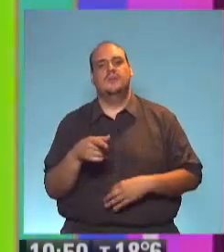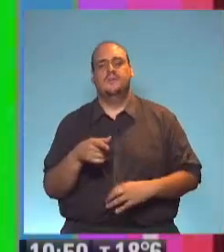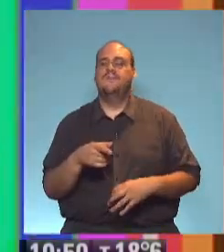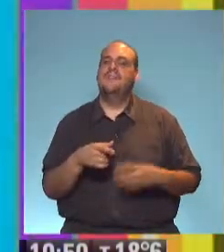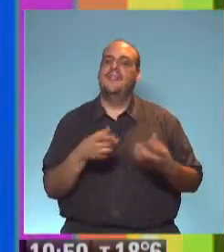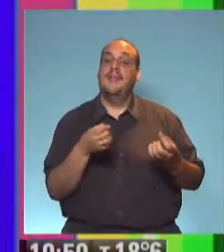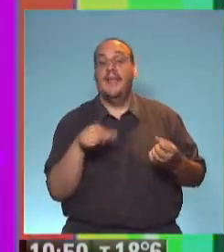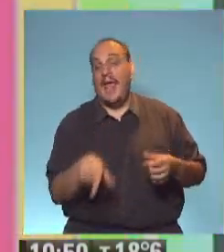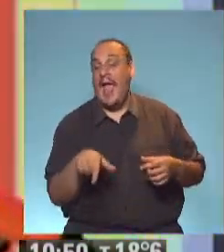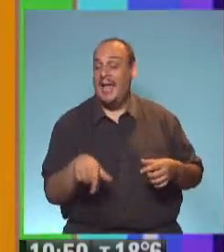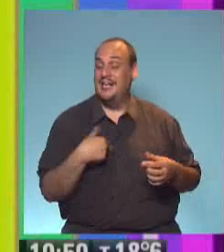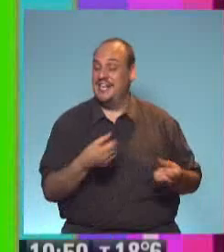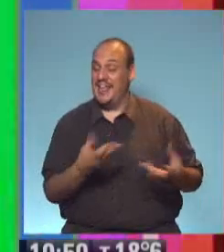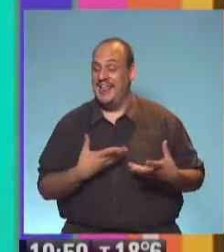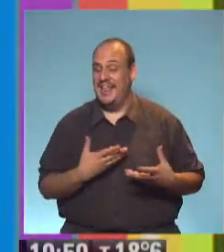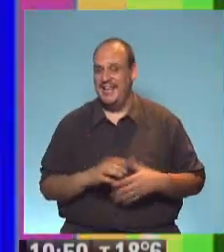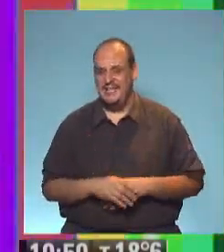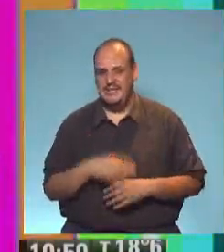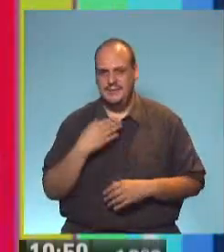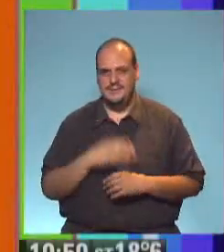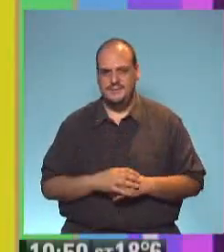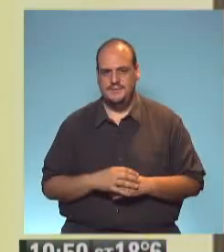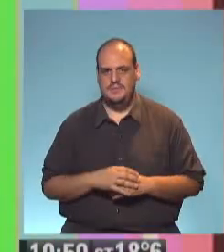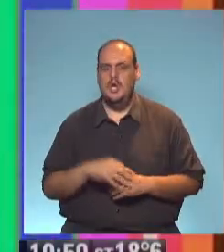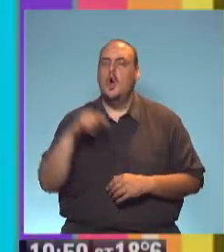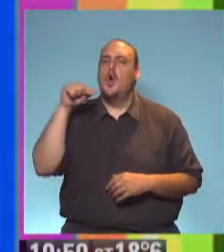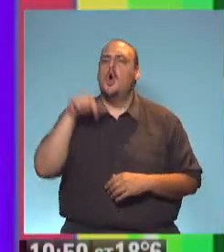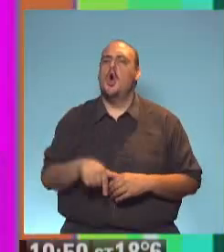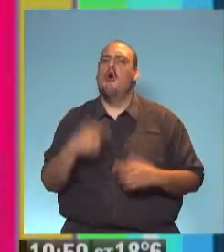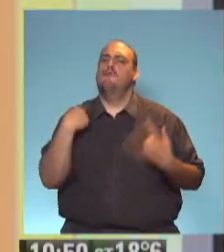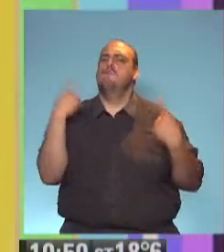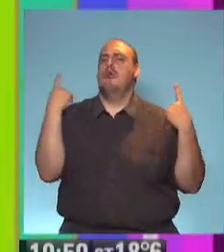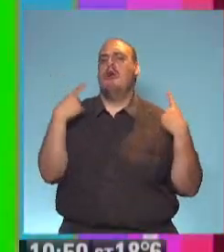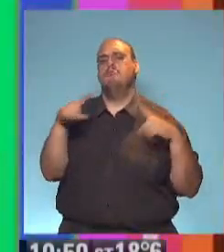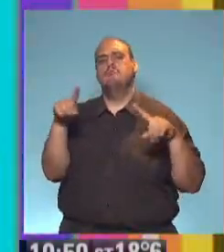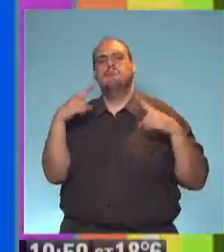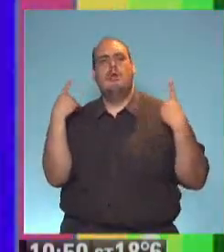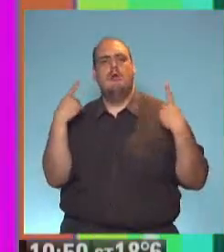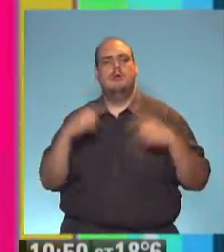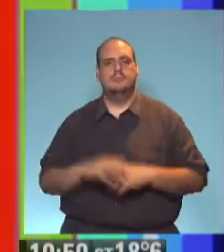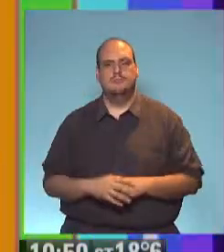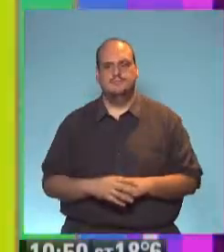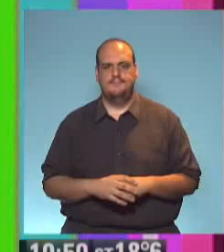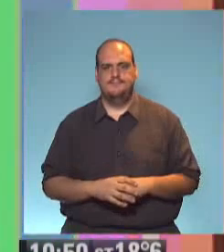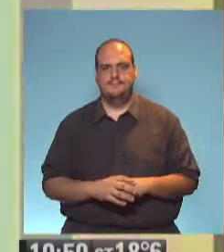En esta edición... ¡Uy! ¡Hoy vamos a cantar!